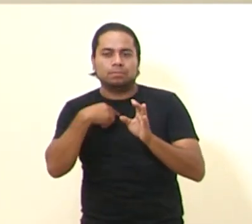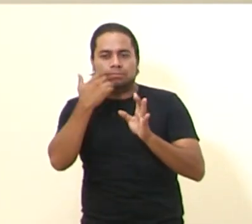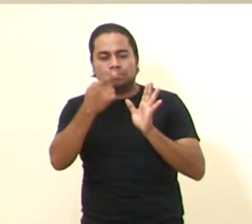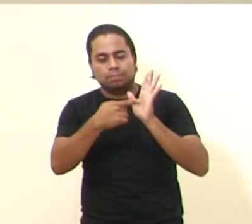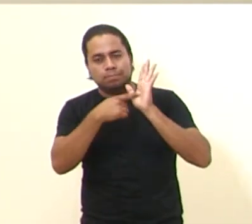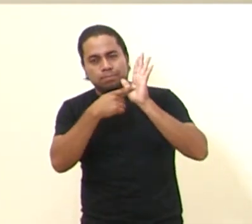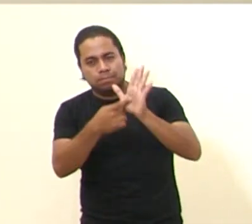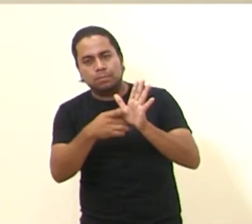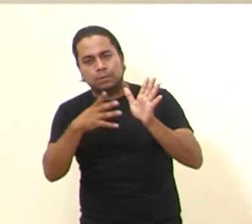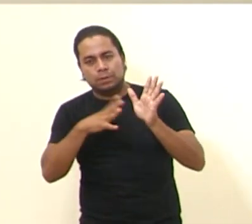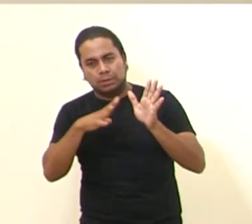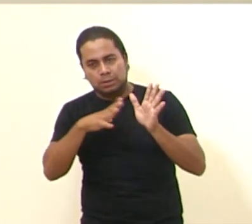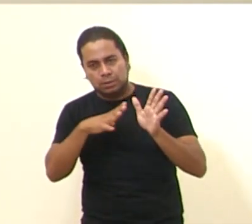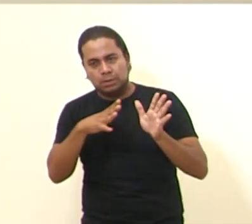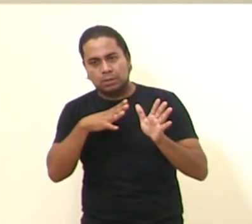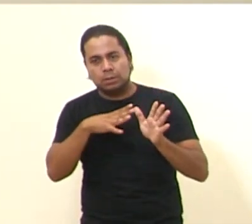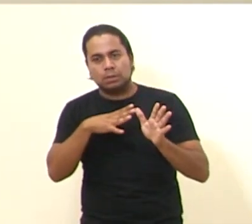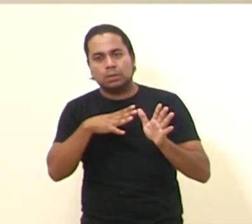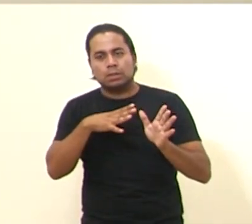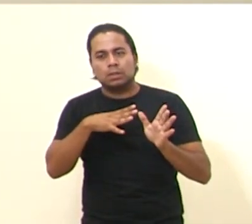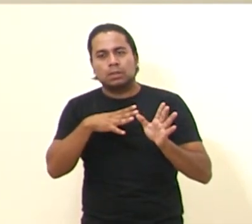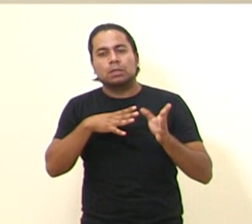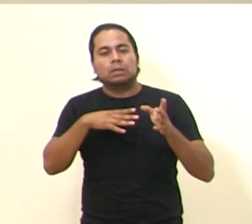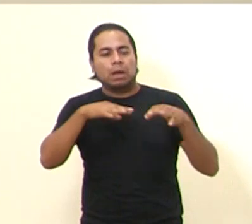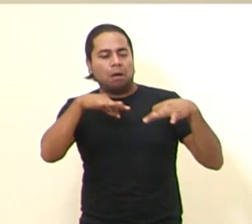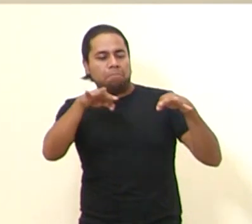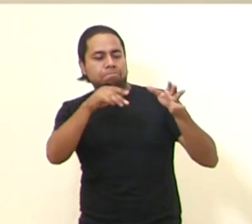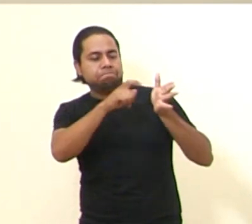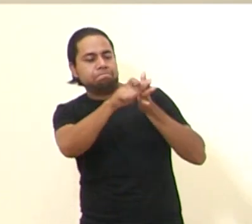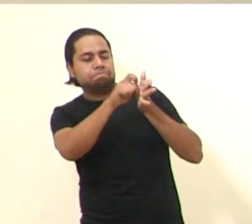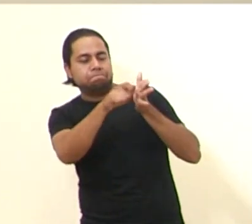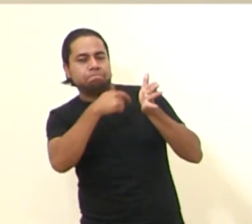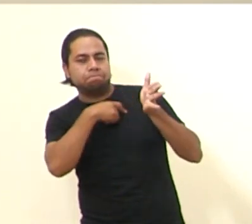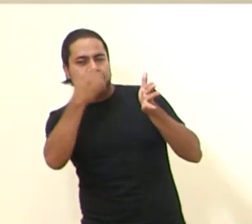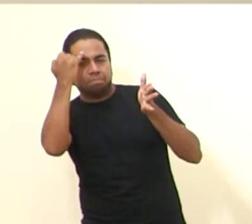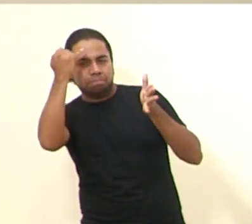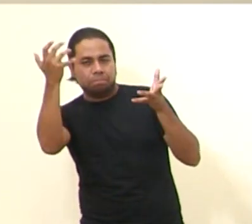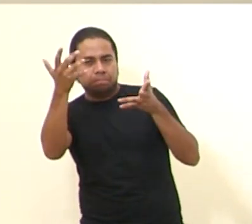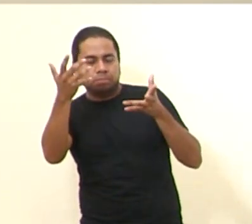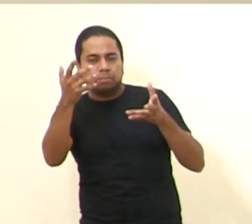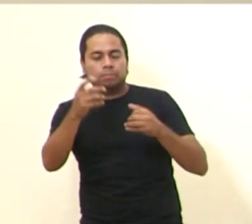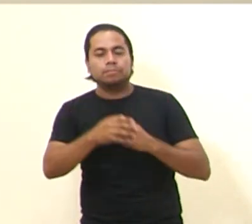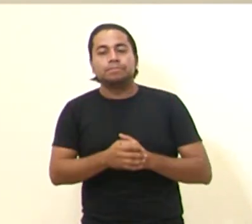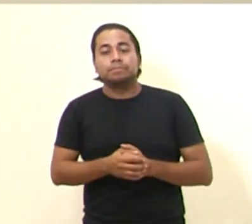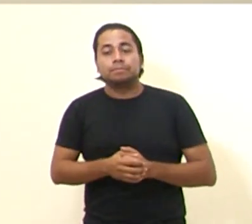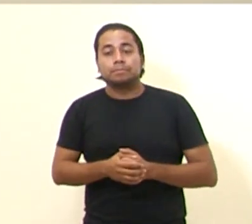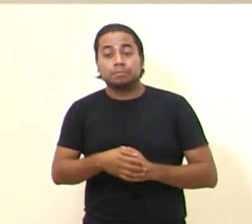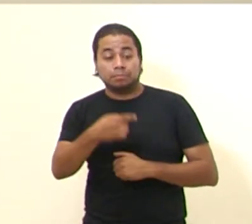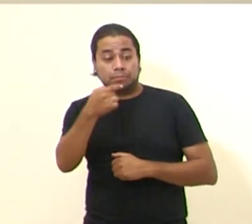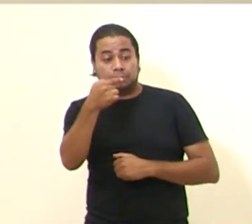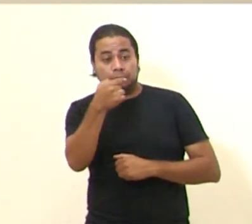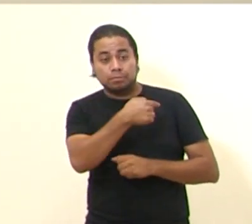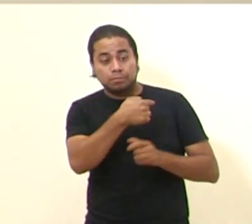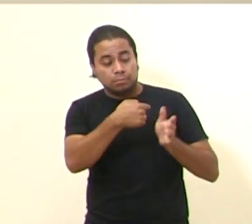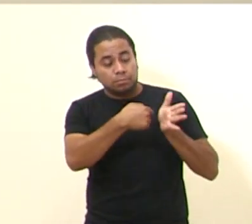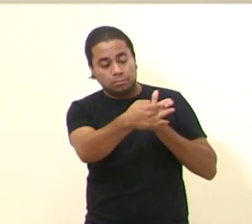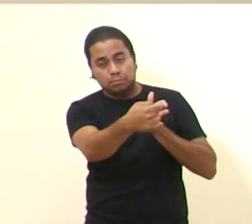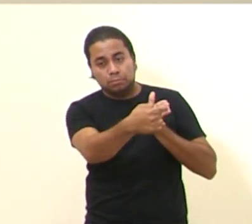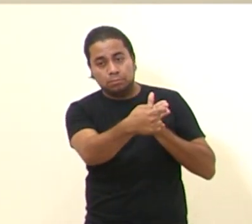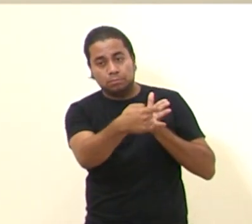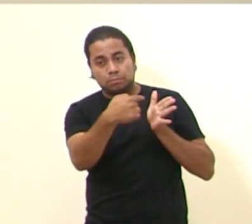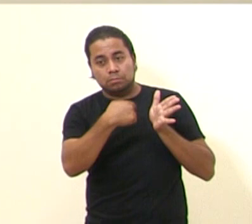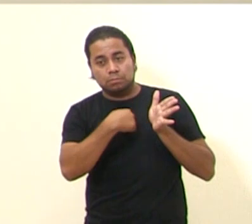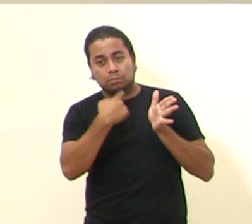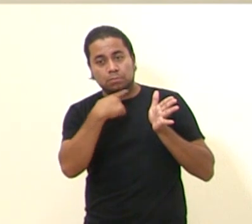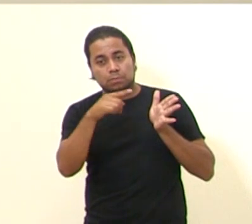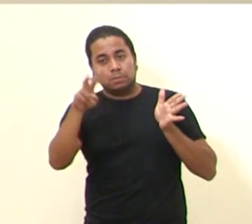las siguientes fichas que he elaborado. Primero, en esta ficha